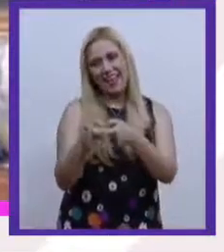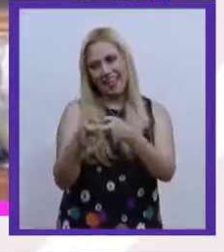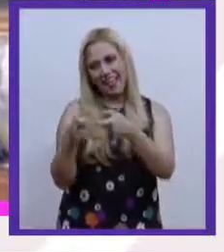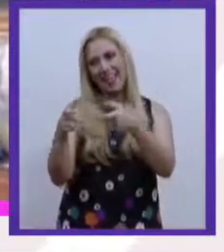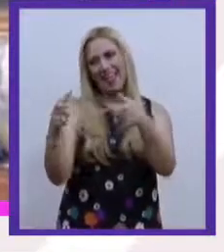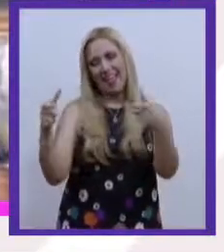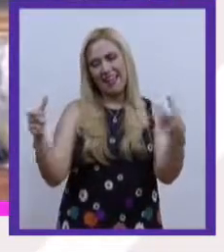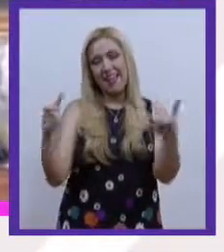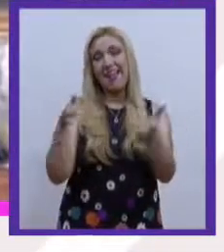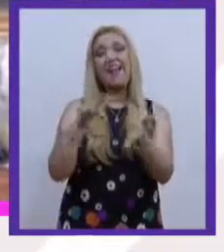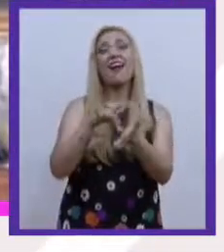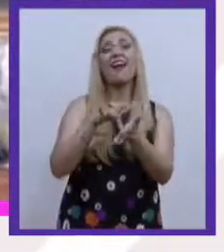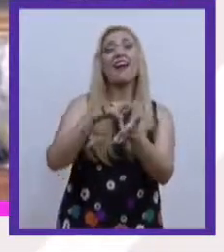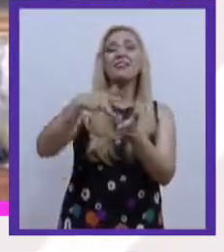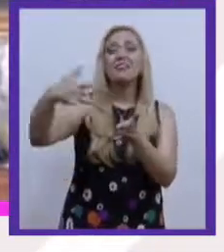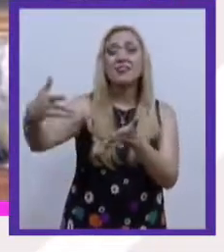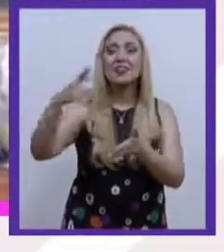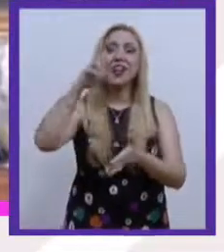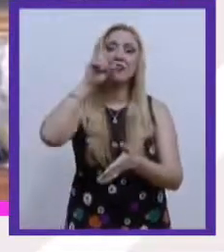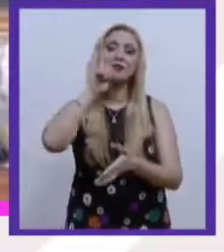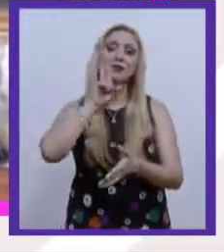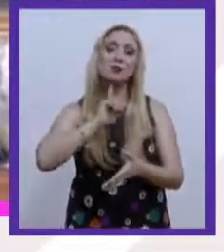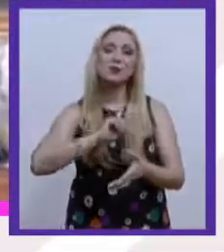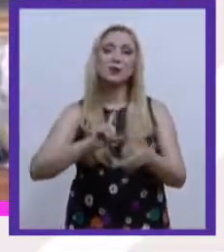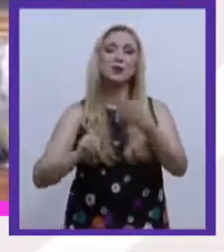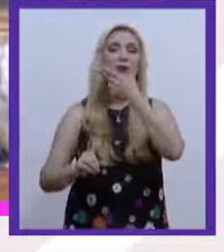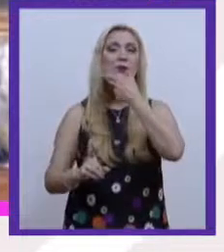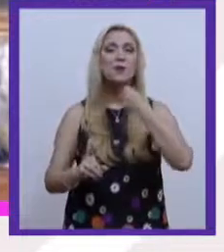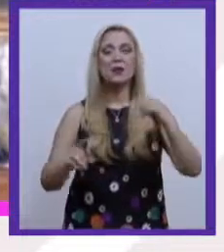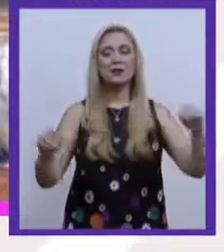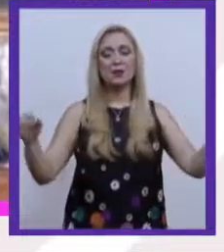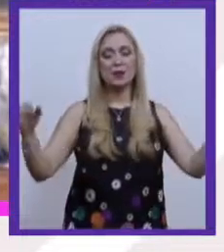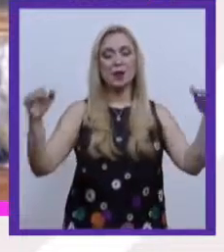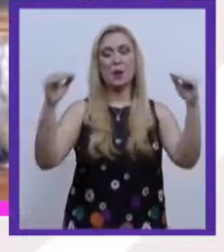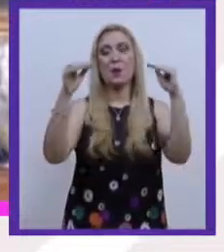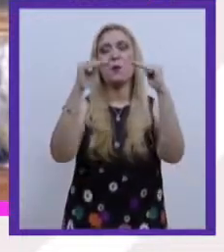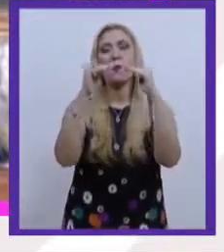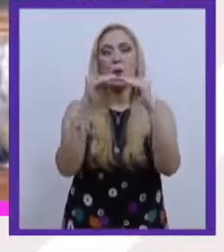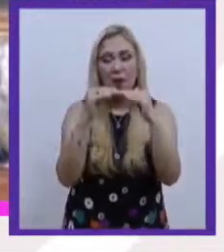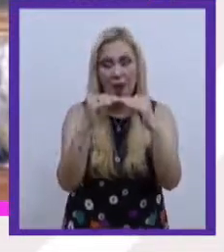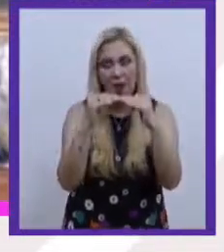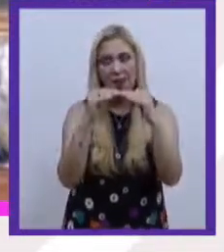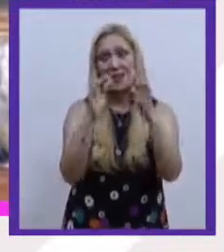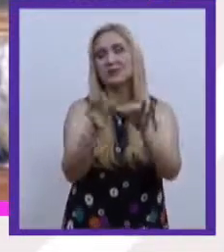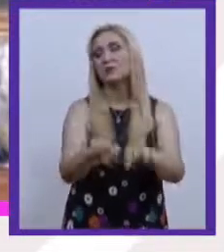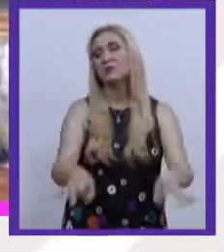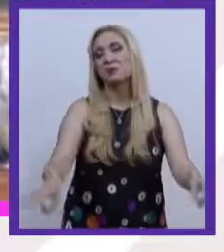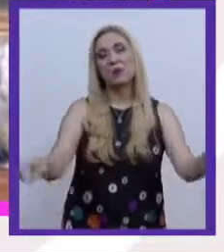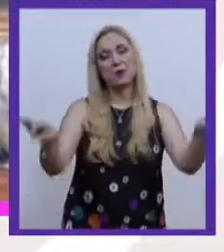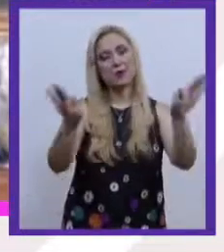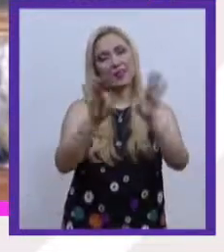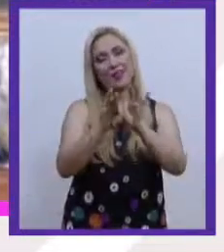habían avanzado en años antes gracias a la paridad. Es fundamental que haya mujeres en los congresos, que haya